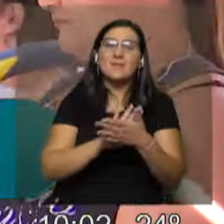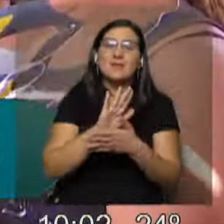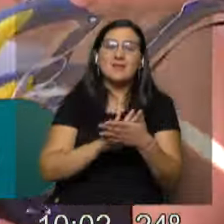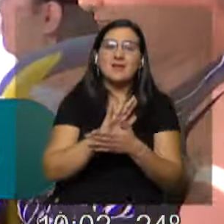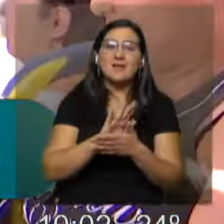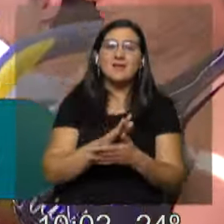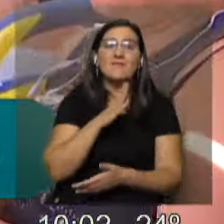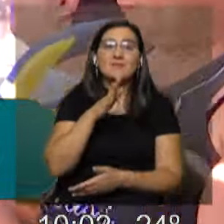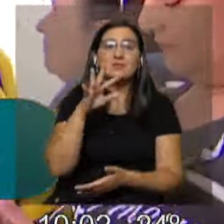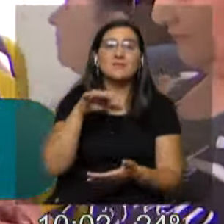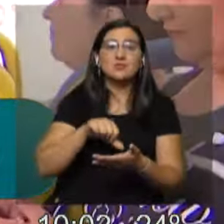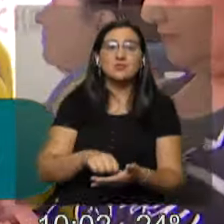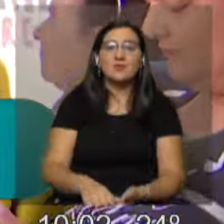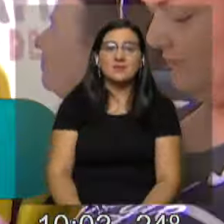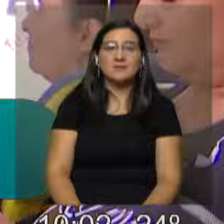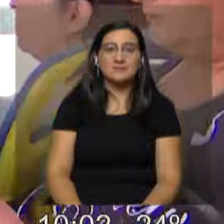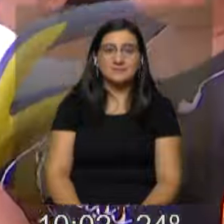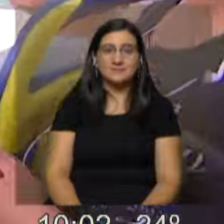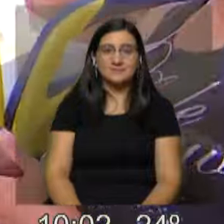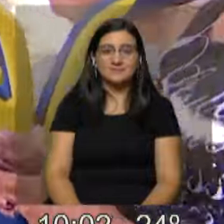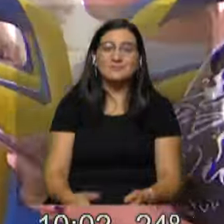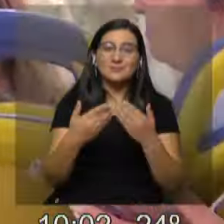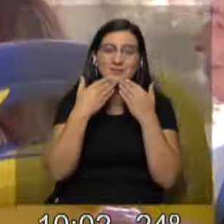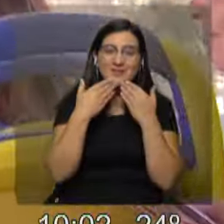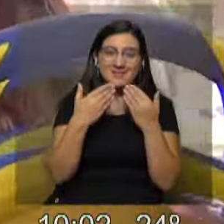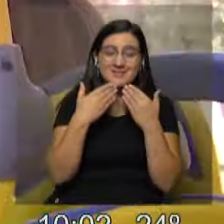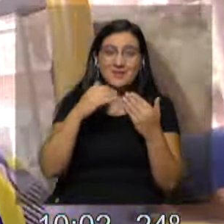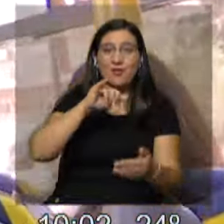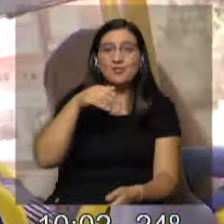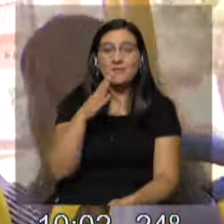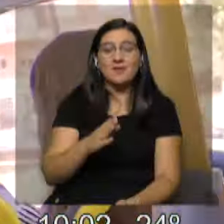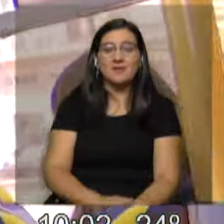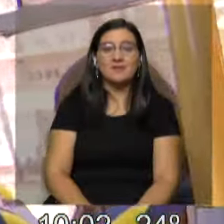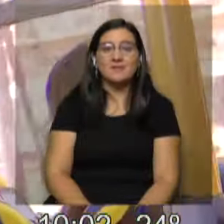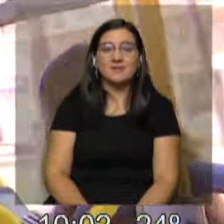para los estudios de TV Ciudad a reencontrarnos con todos ustedes. Gracias, JP.